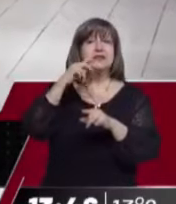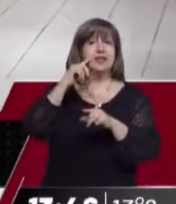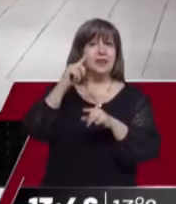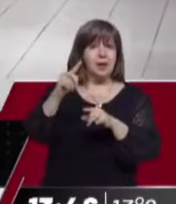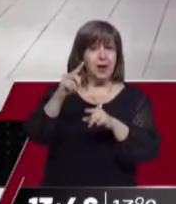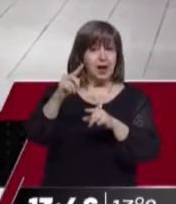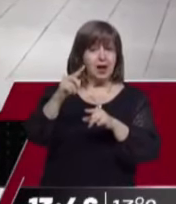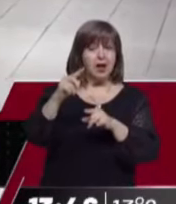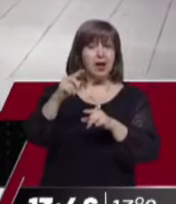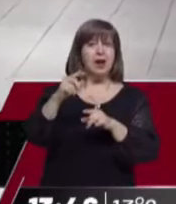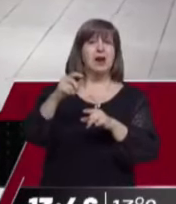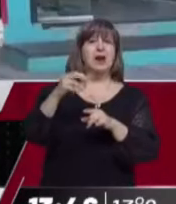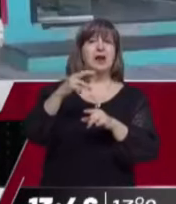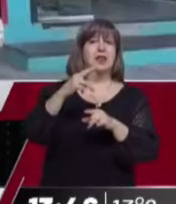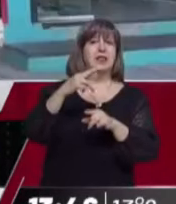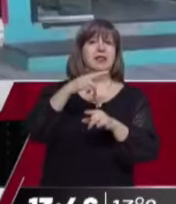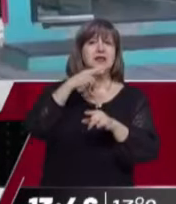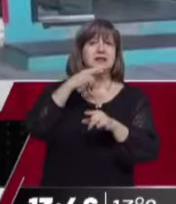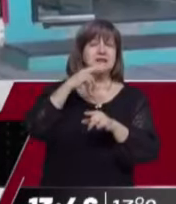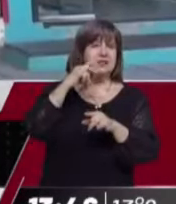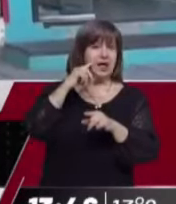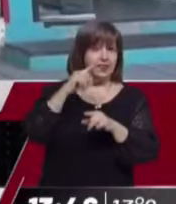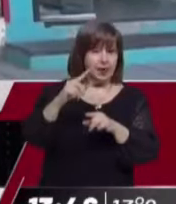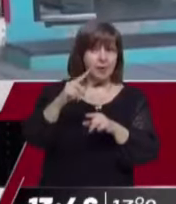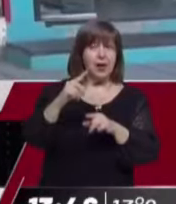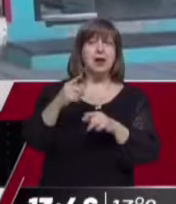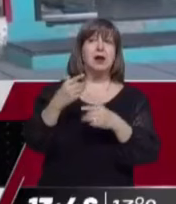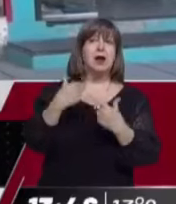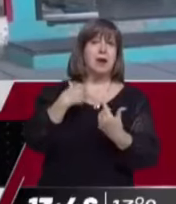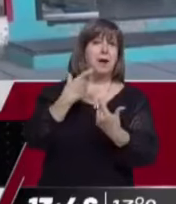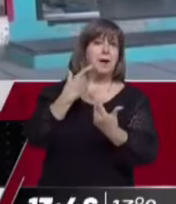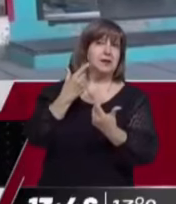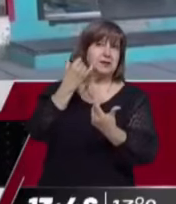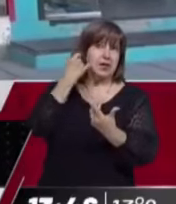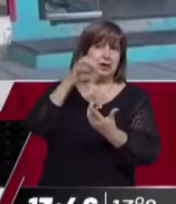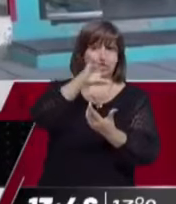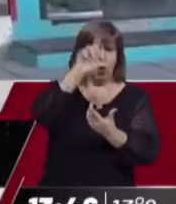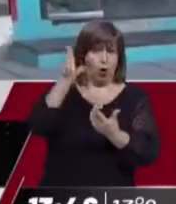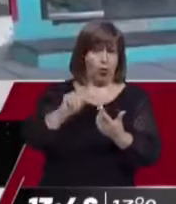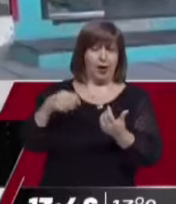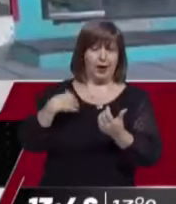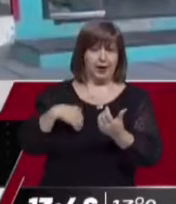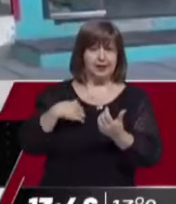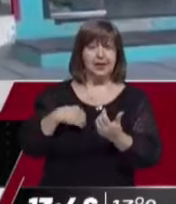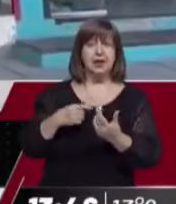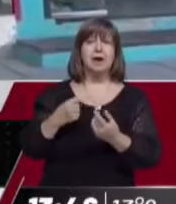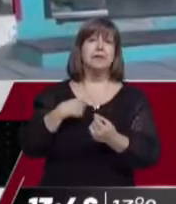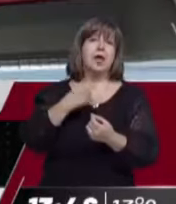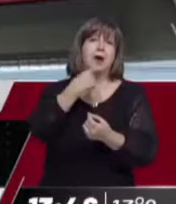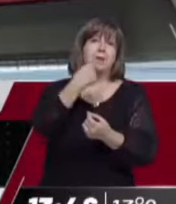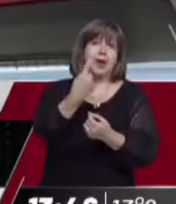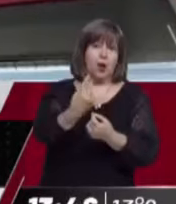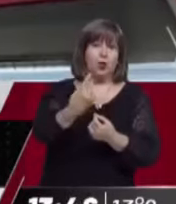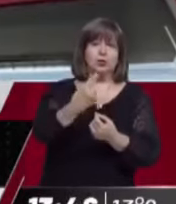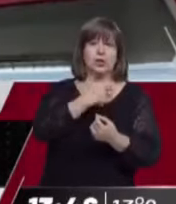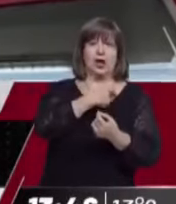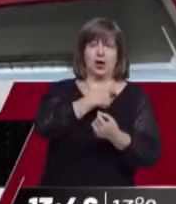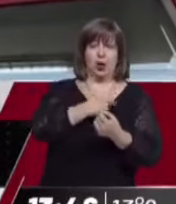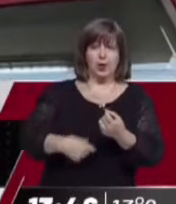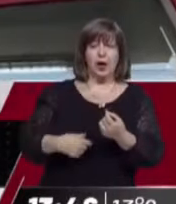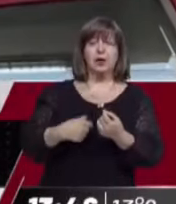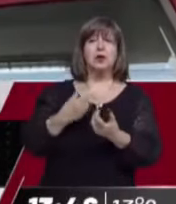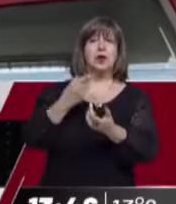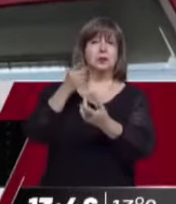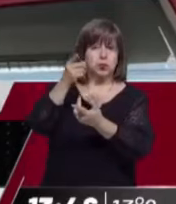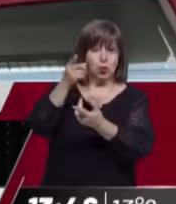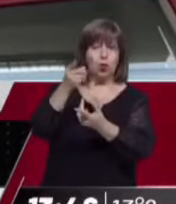de retiro voluntario que tienen tiempo para aceptar hasta el 24 de mayo, el próximo 24 de mayo. Este retiro voluntario ofrece